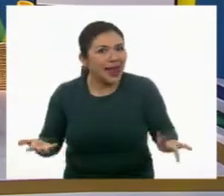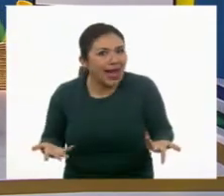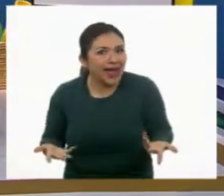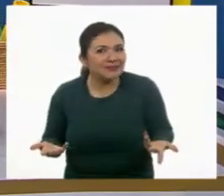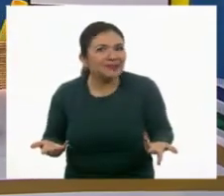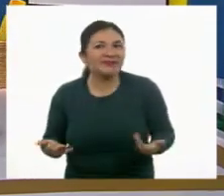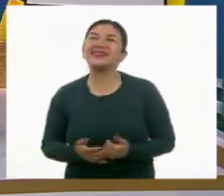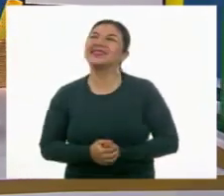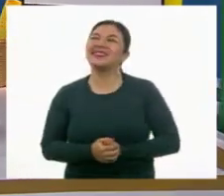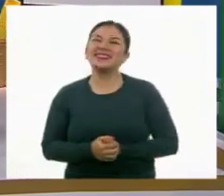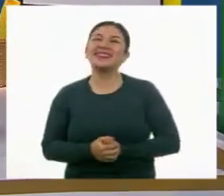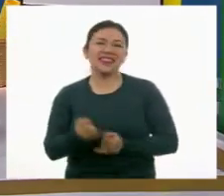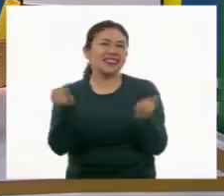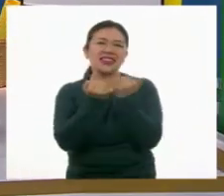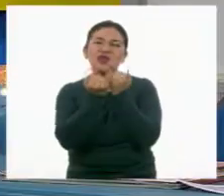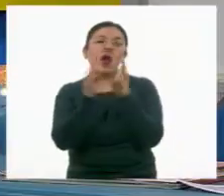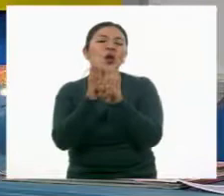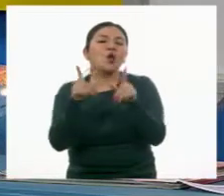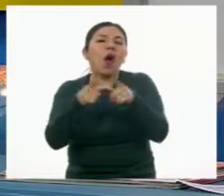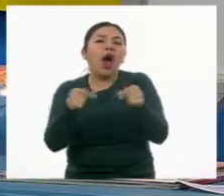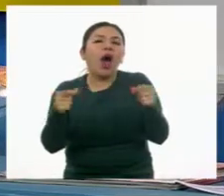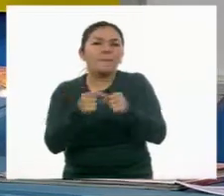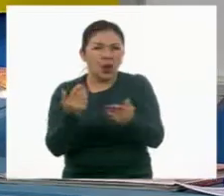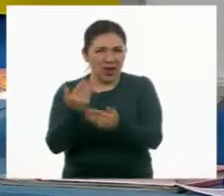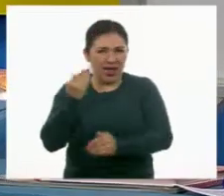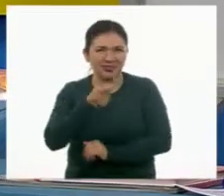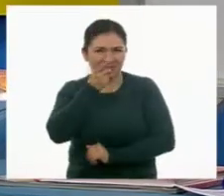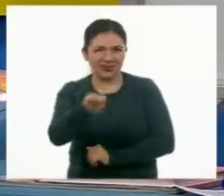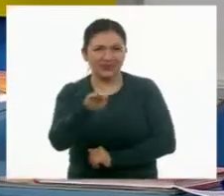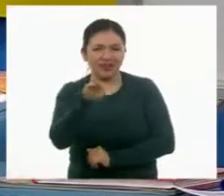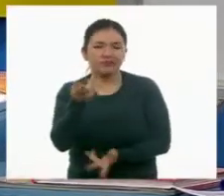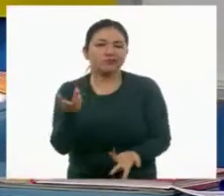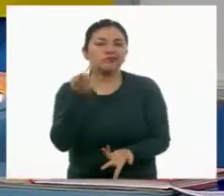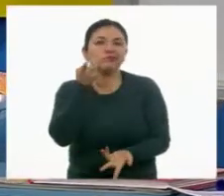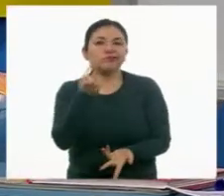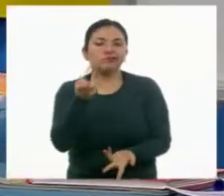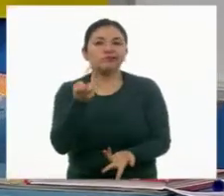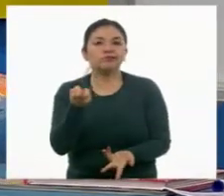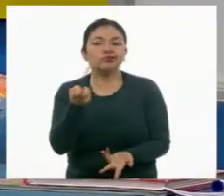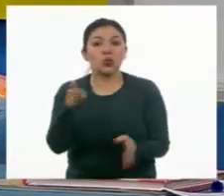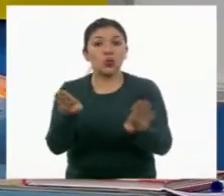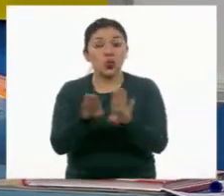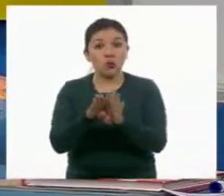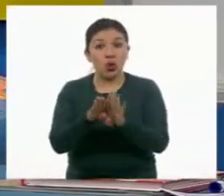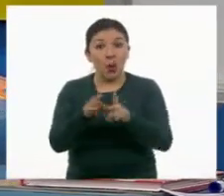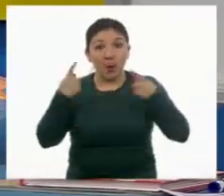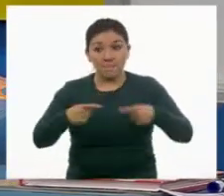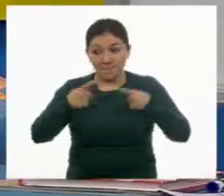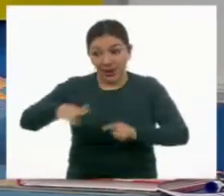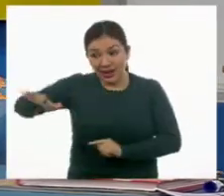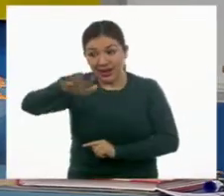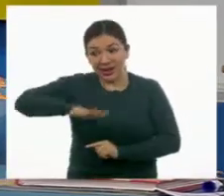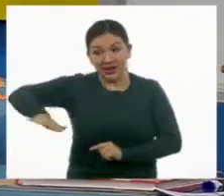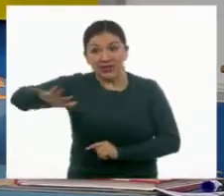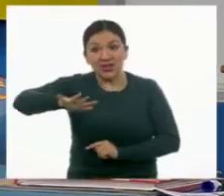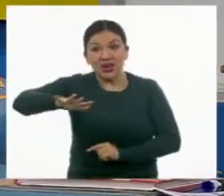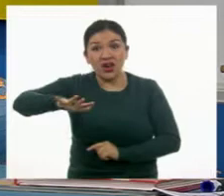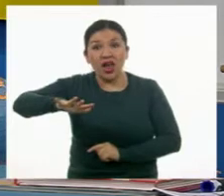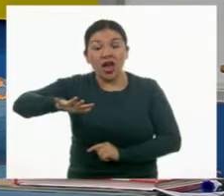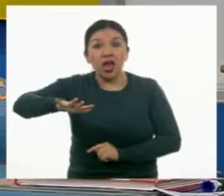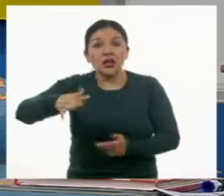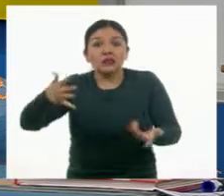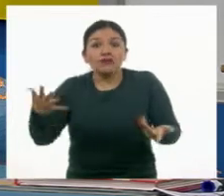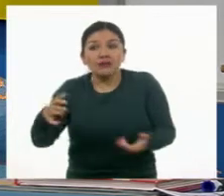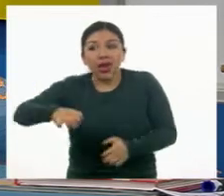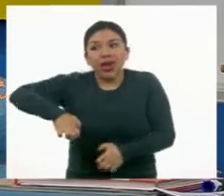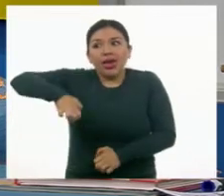No, pero es igual que el caso de Japón que estábamos mencionando hace rato. Para que una población con